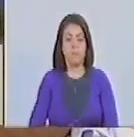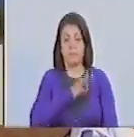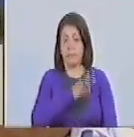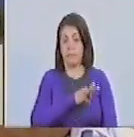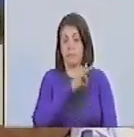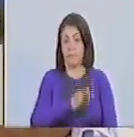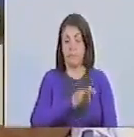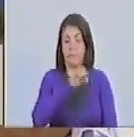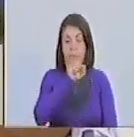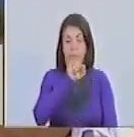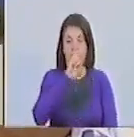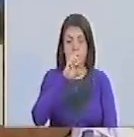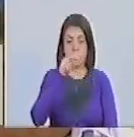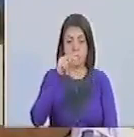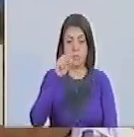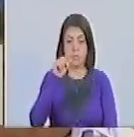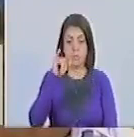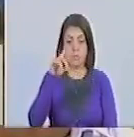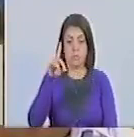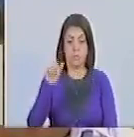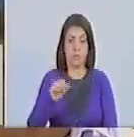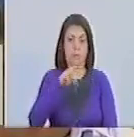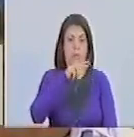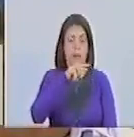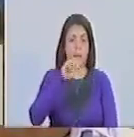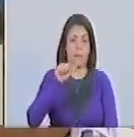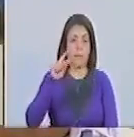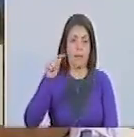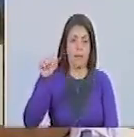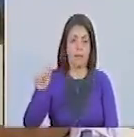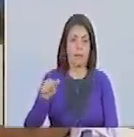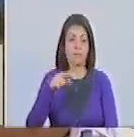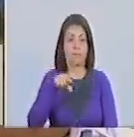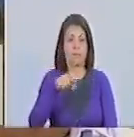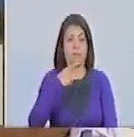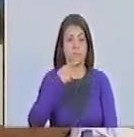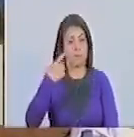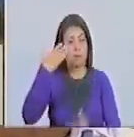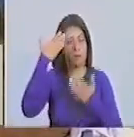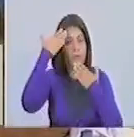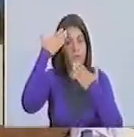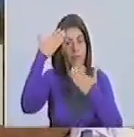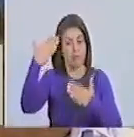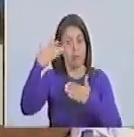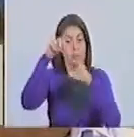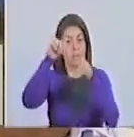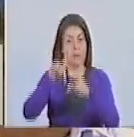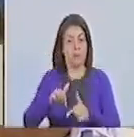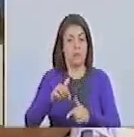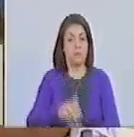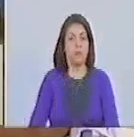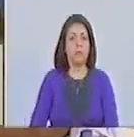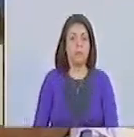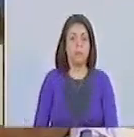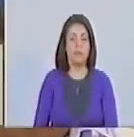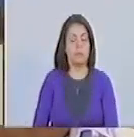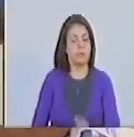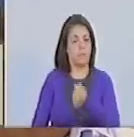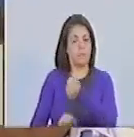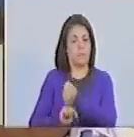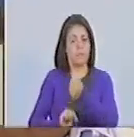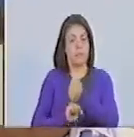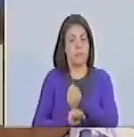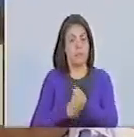señora Zenaida Mata de Rodríguez, a quien le enviamos de este parlamento un saludo